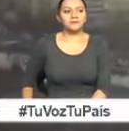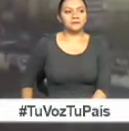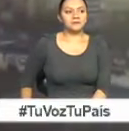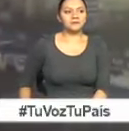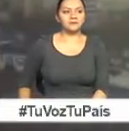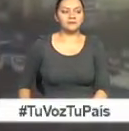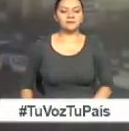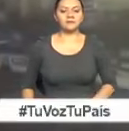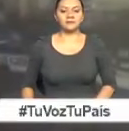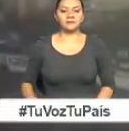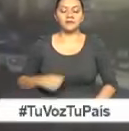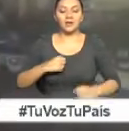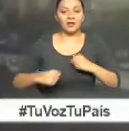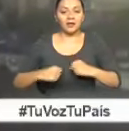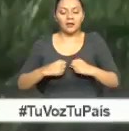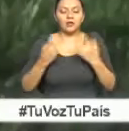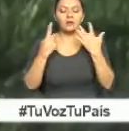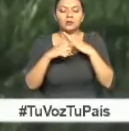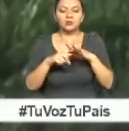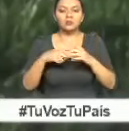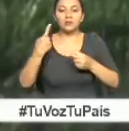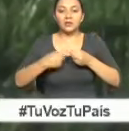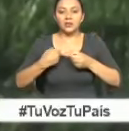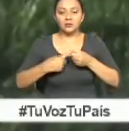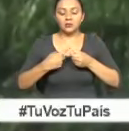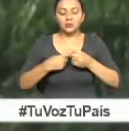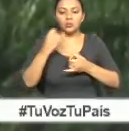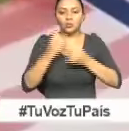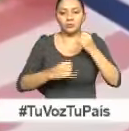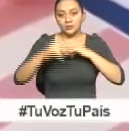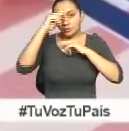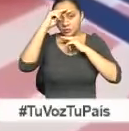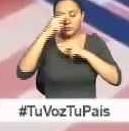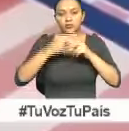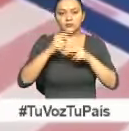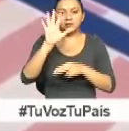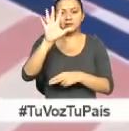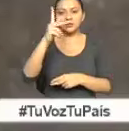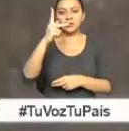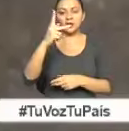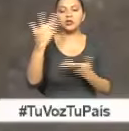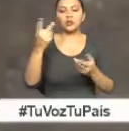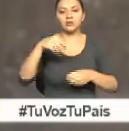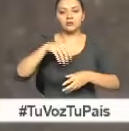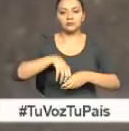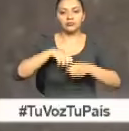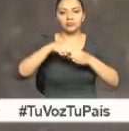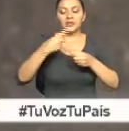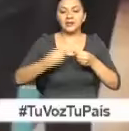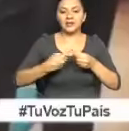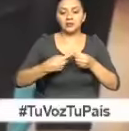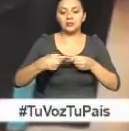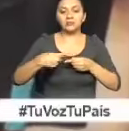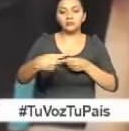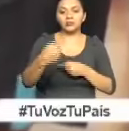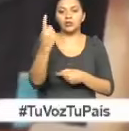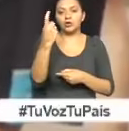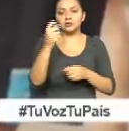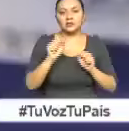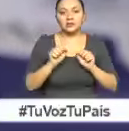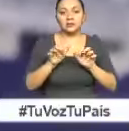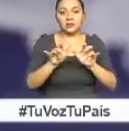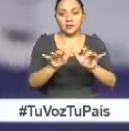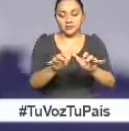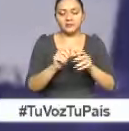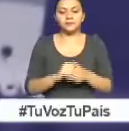La carrera inclusiva y solidaria Quito Últimas Noticias 5K se efectuará en la capital ecuatoriana este 11 de septiembre.